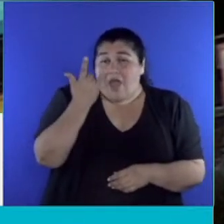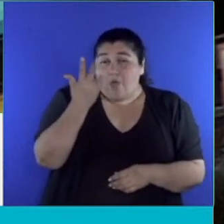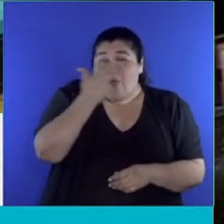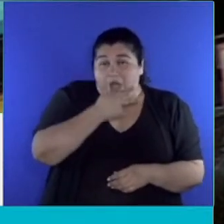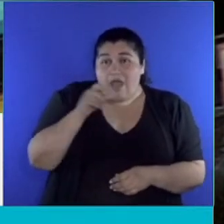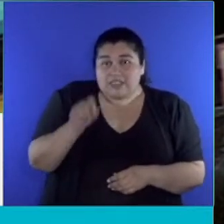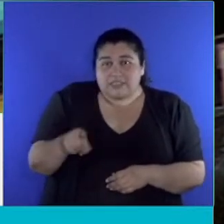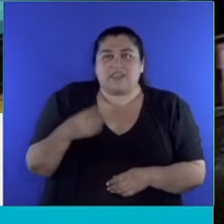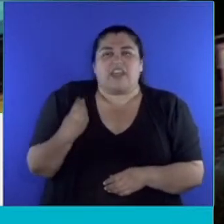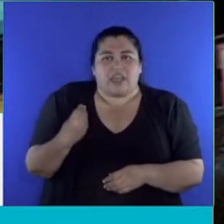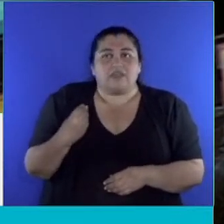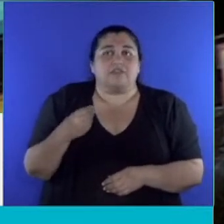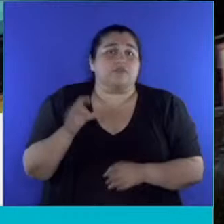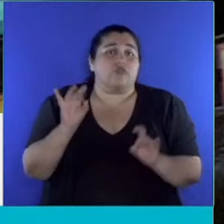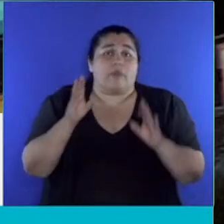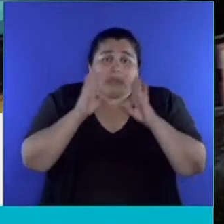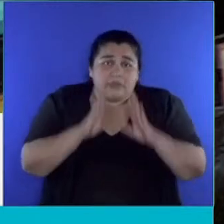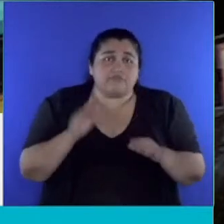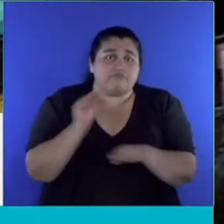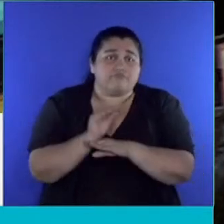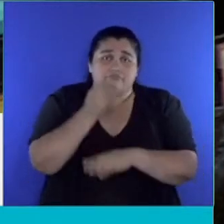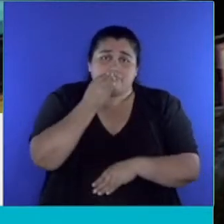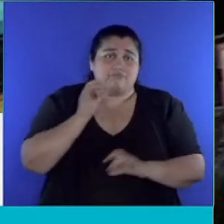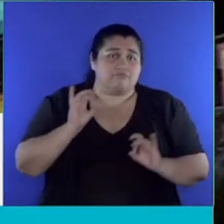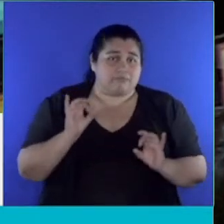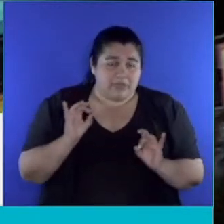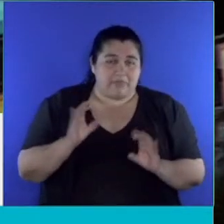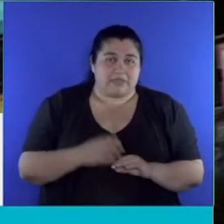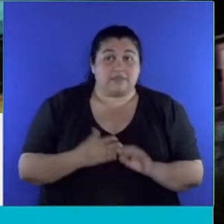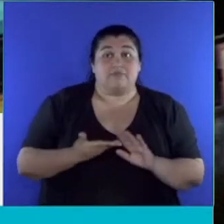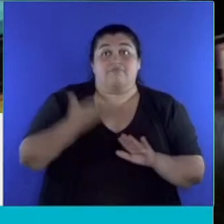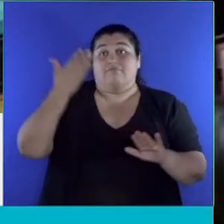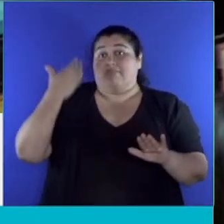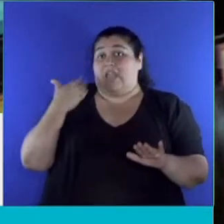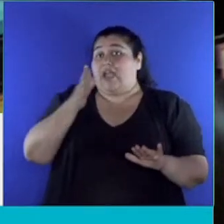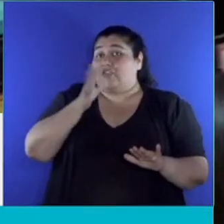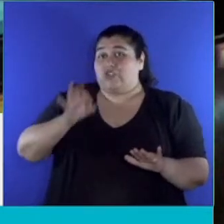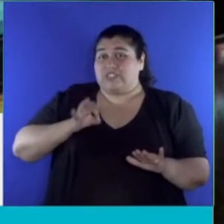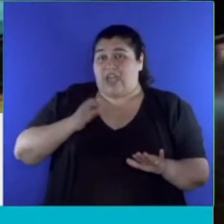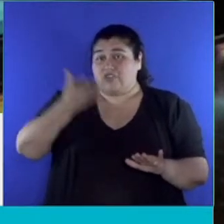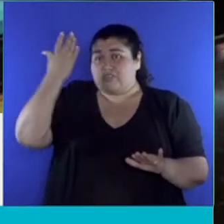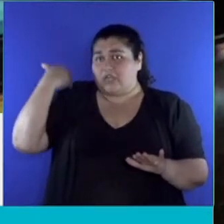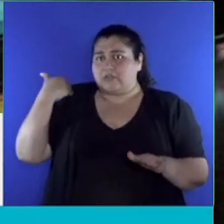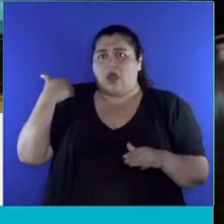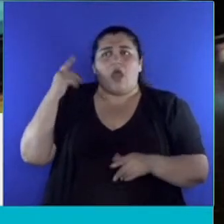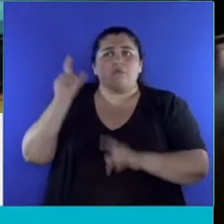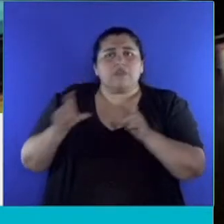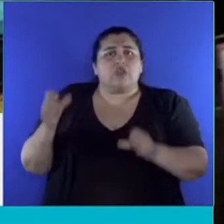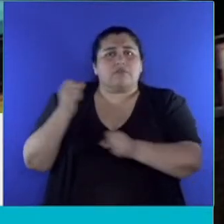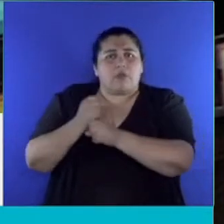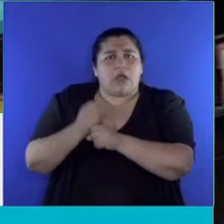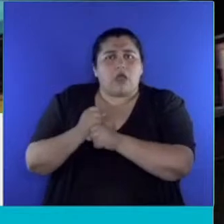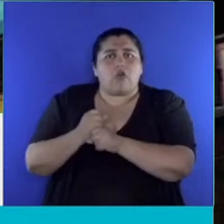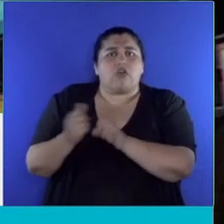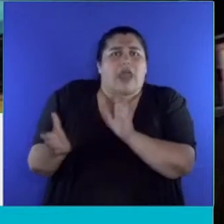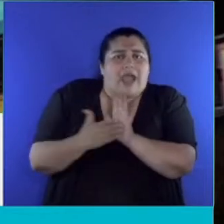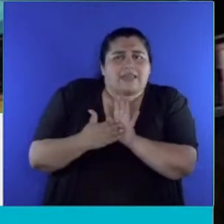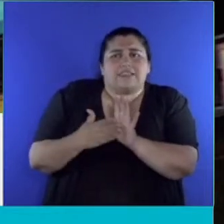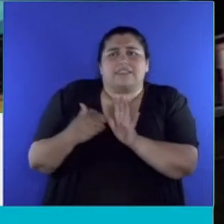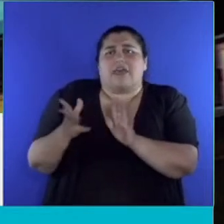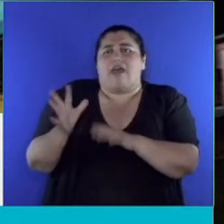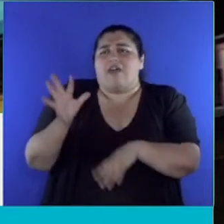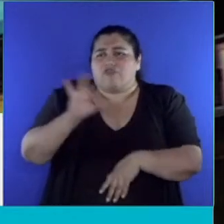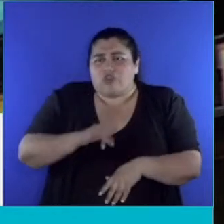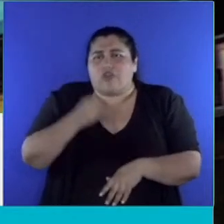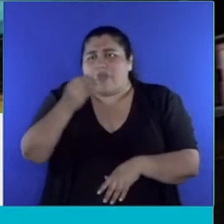de carácter estrictamente alimentario. Hace 14 años atrás, los trabajadores y trabajadoras informales no solo podían garantizarle un plato de comida a